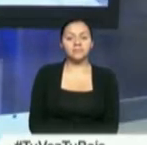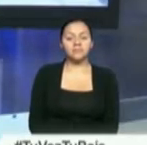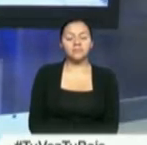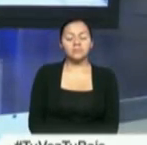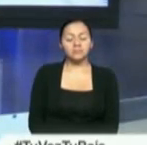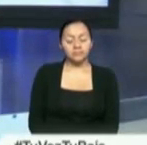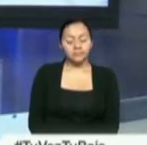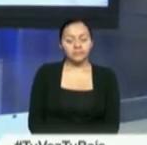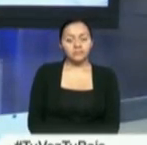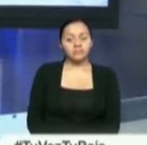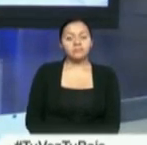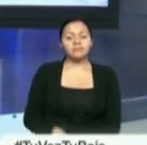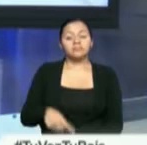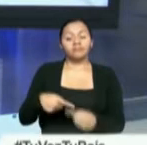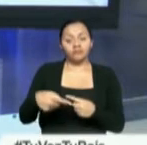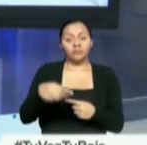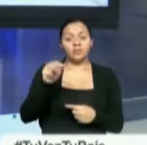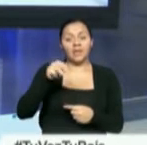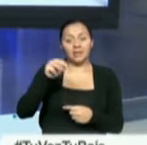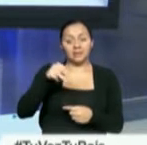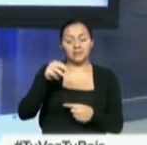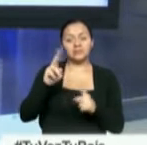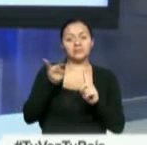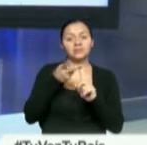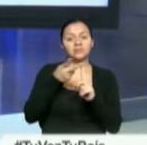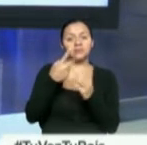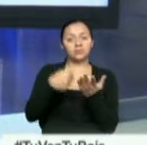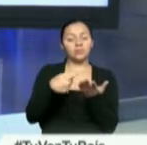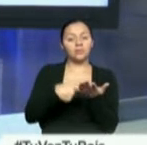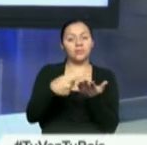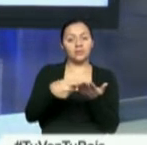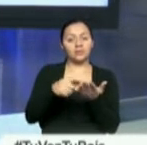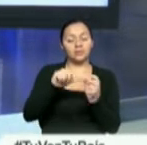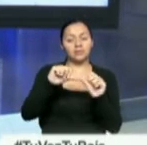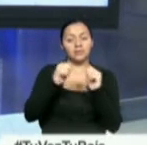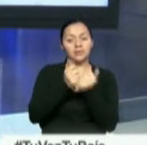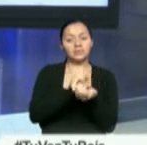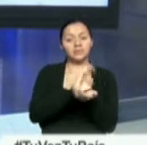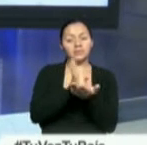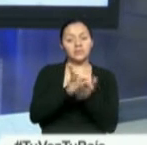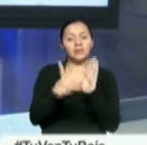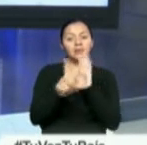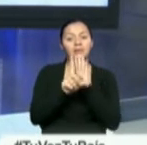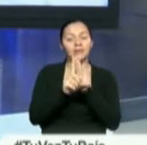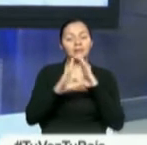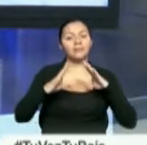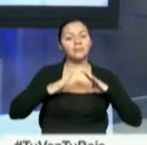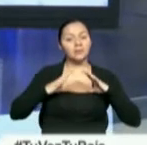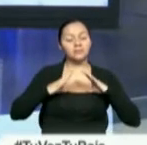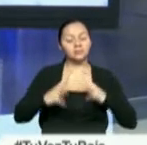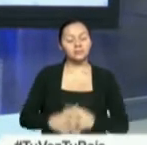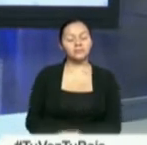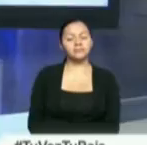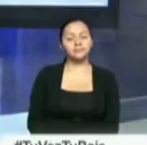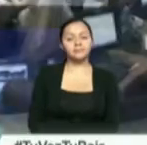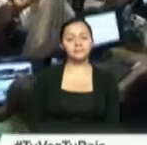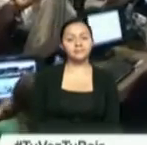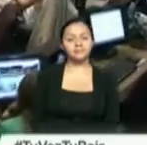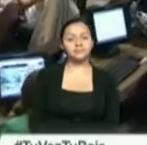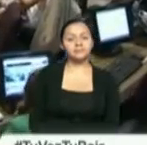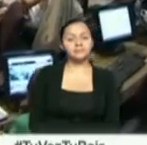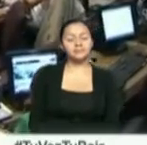este martes se realizará el segundo debate en el pleno de la asamblea nacional del proyecto de ley que regula los feriados